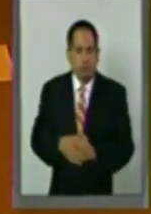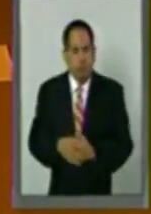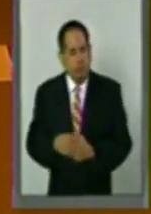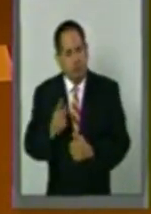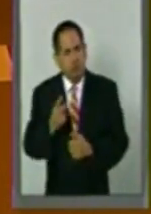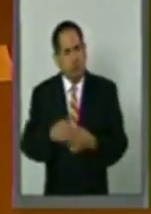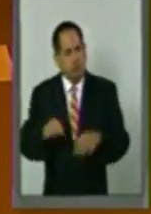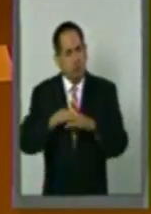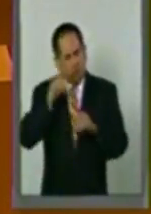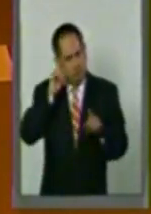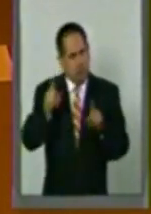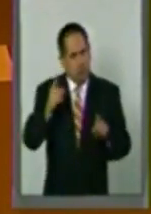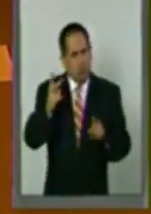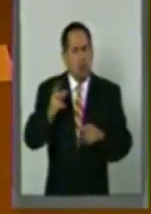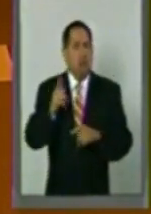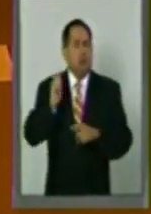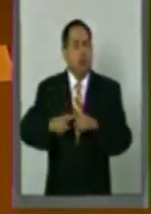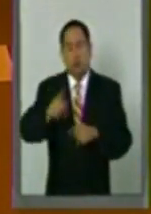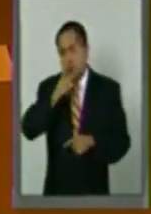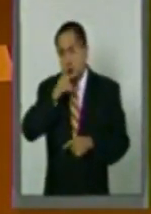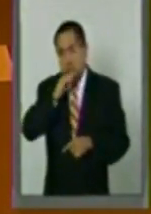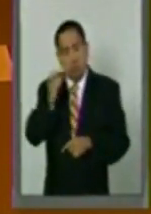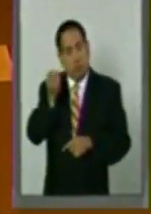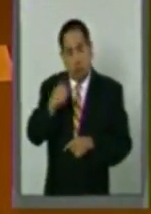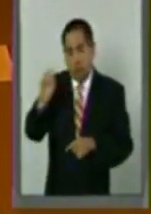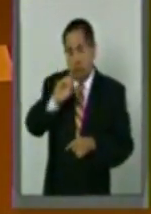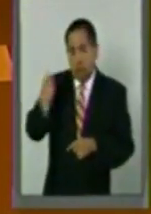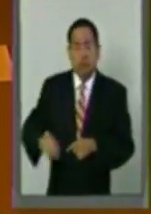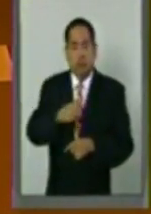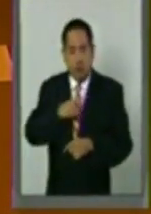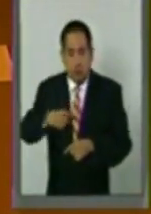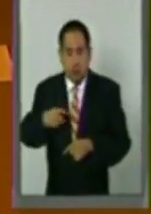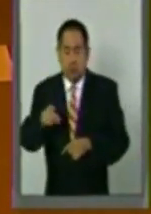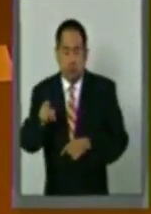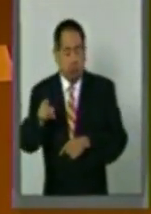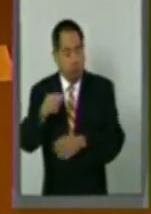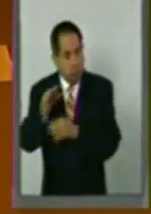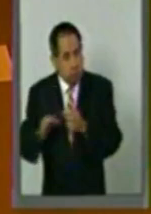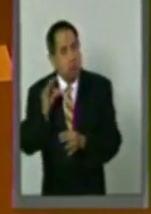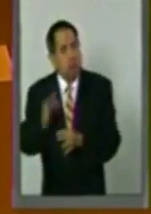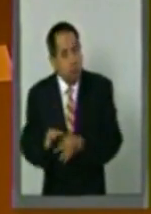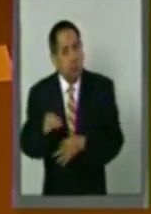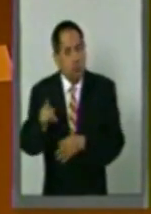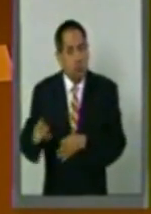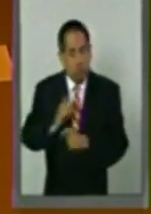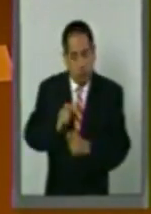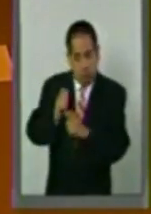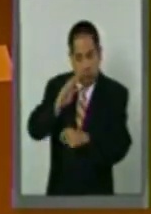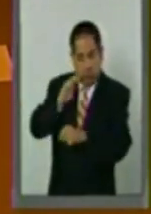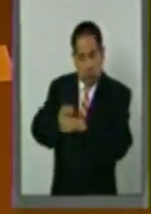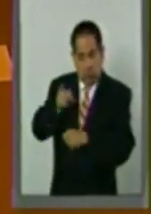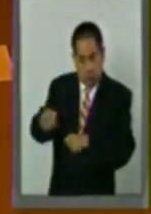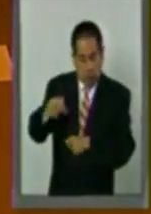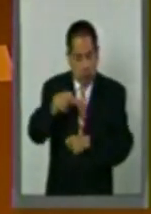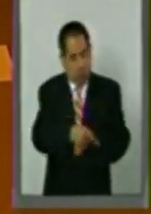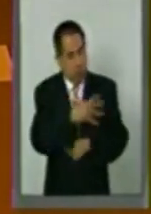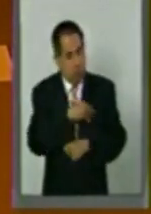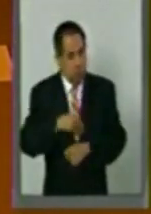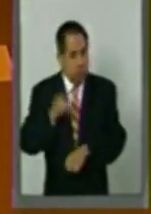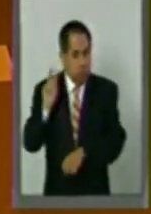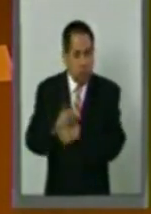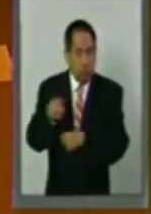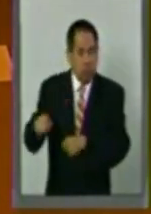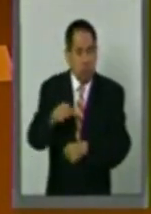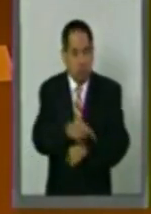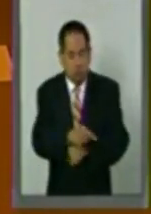más amplio. Los padres están obligados a cumplir con una función que les es encomendada en beneficio de los hijos y que